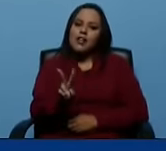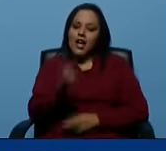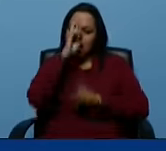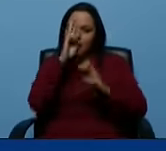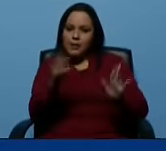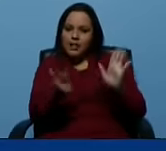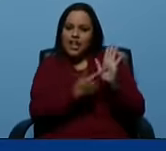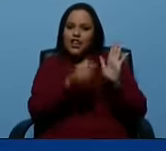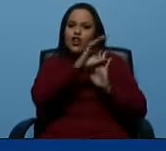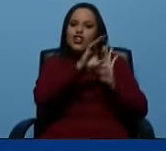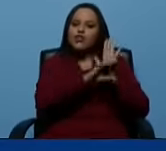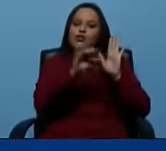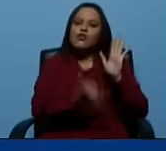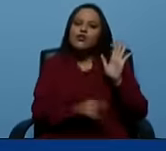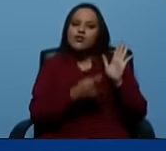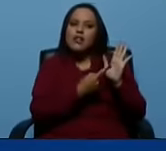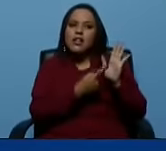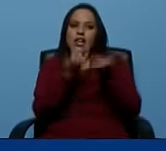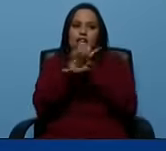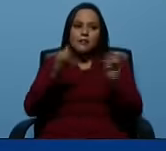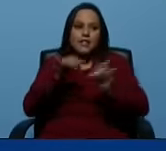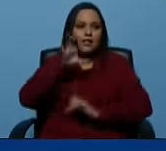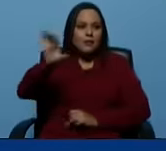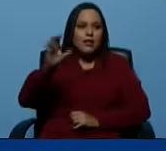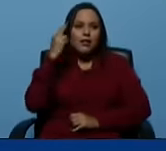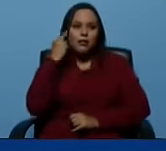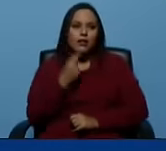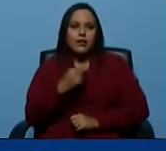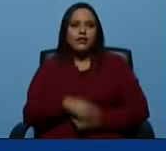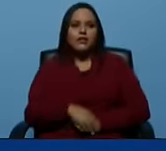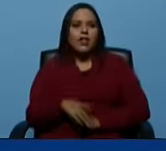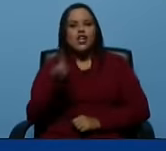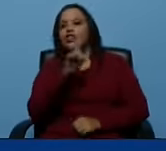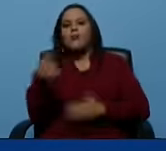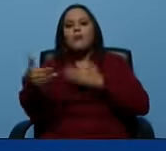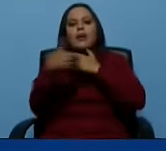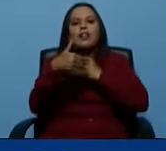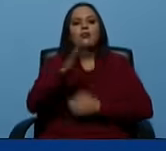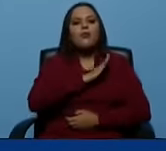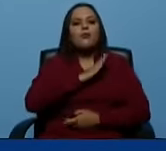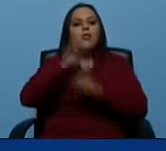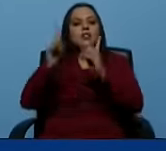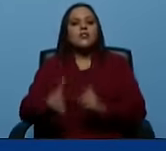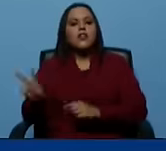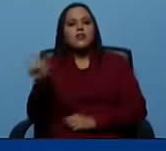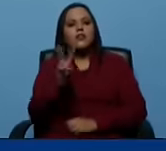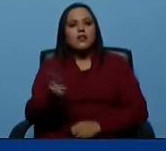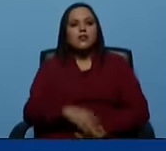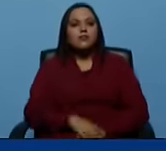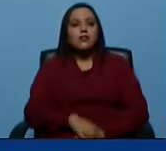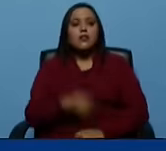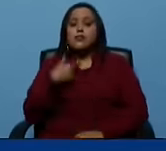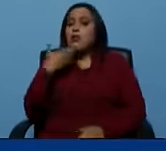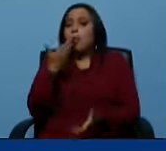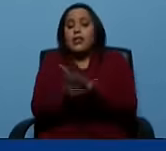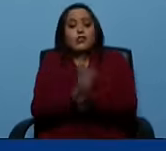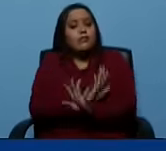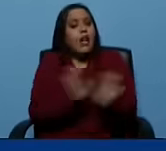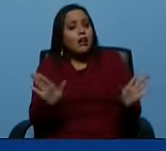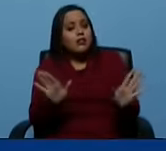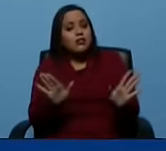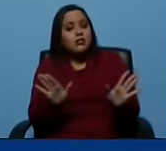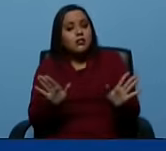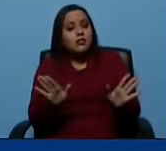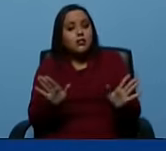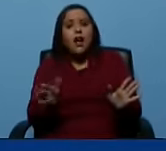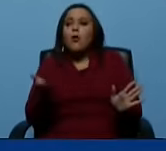constitución, respeta la independencia que está en la patria de Bolívar. No te metas en los asuntos internos de Venezuela. Es lo único que le pido, que me den lo que